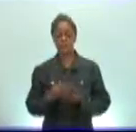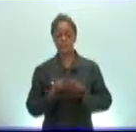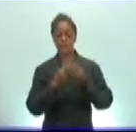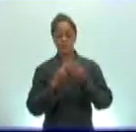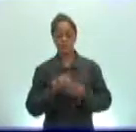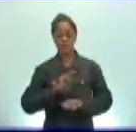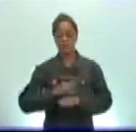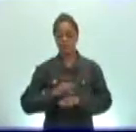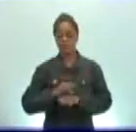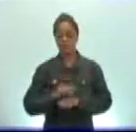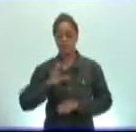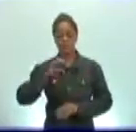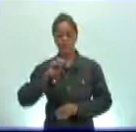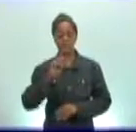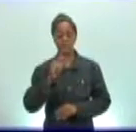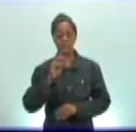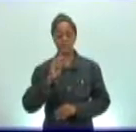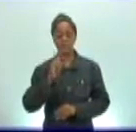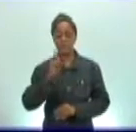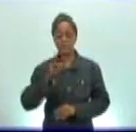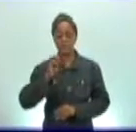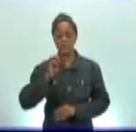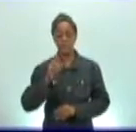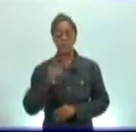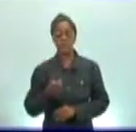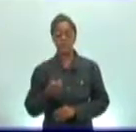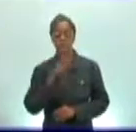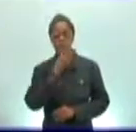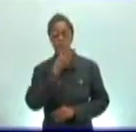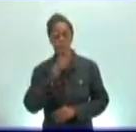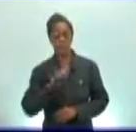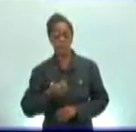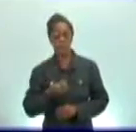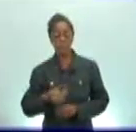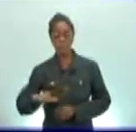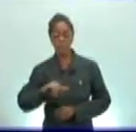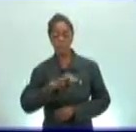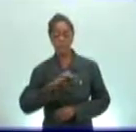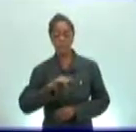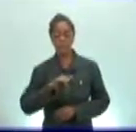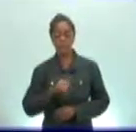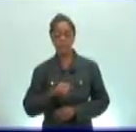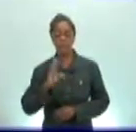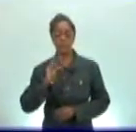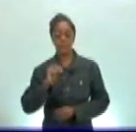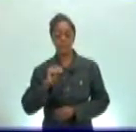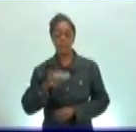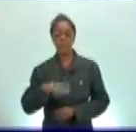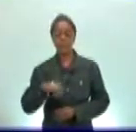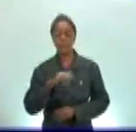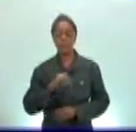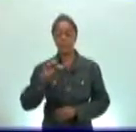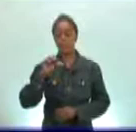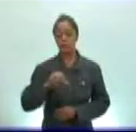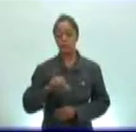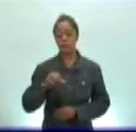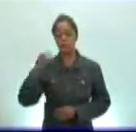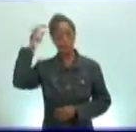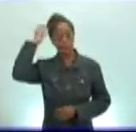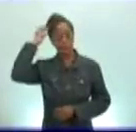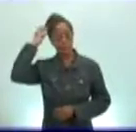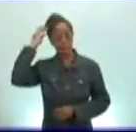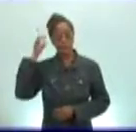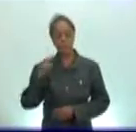campesino Sabino Pupo y de un joven que también denunció los desmanes de los gobiernos de